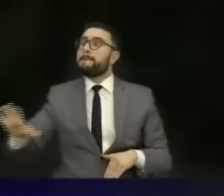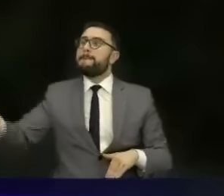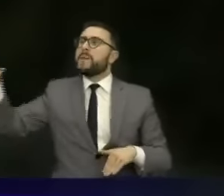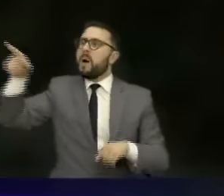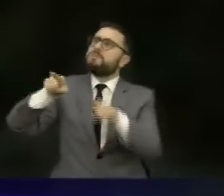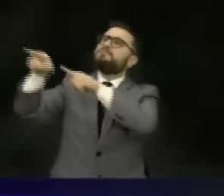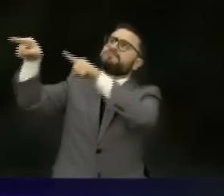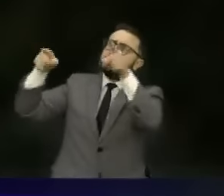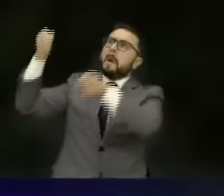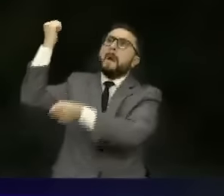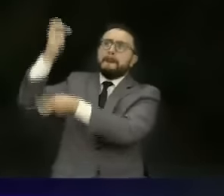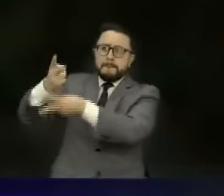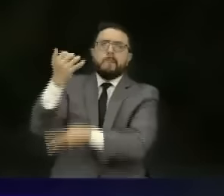Hay peligros que se ciernen,